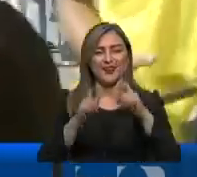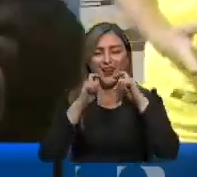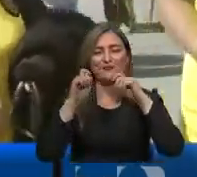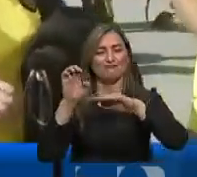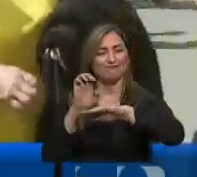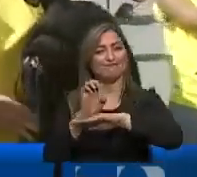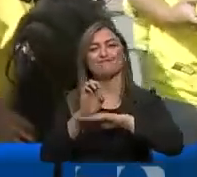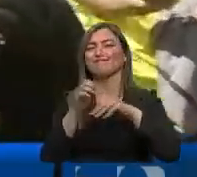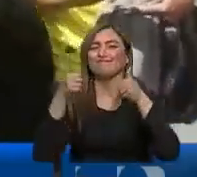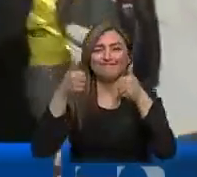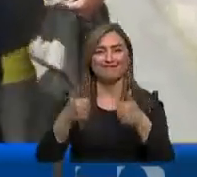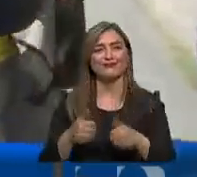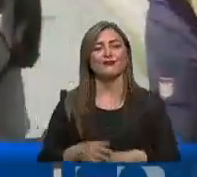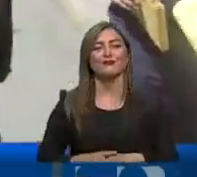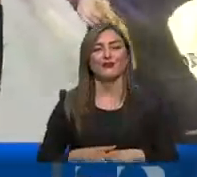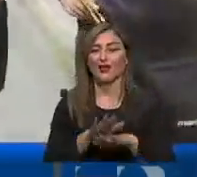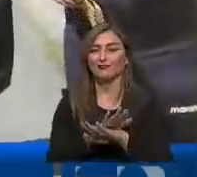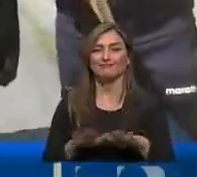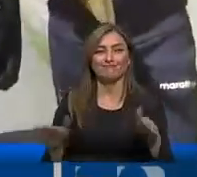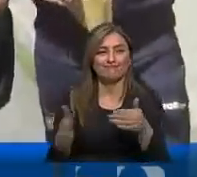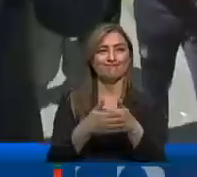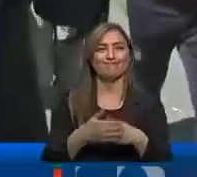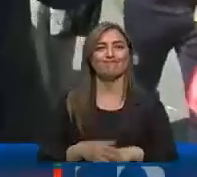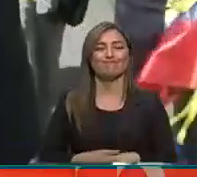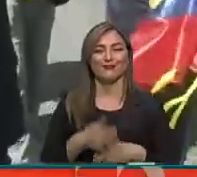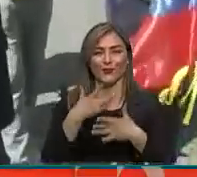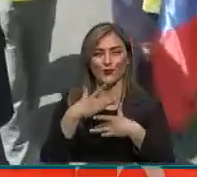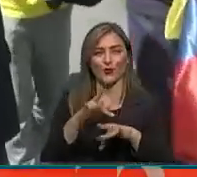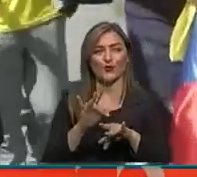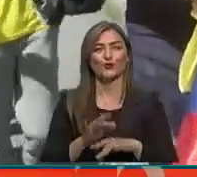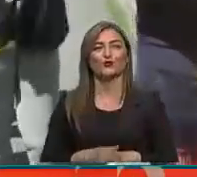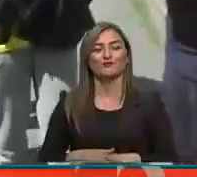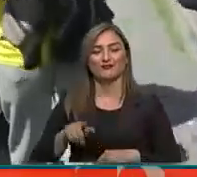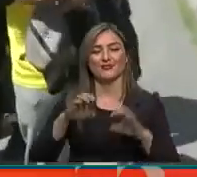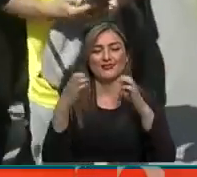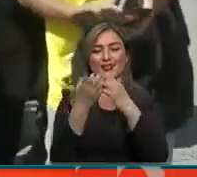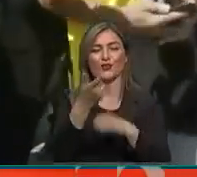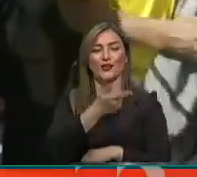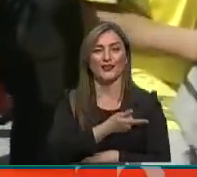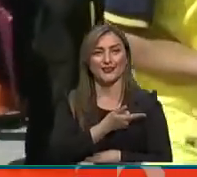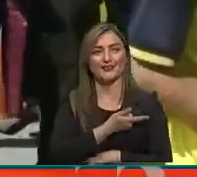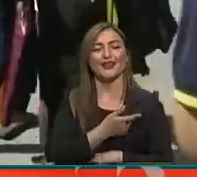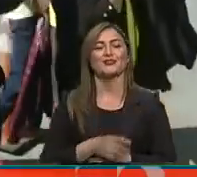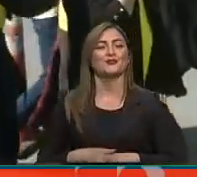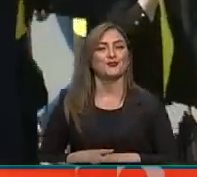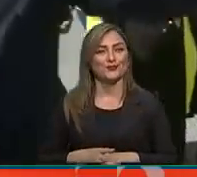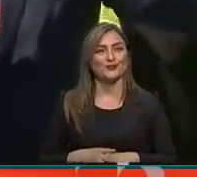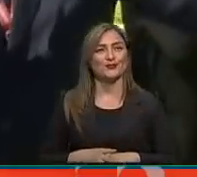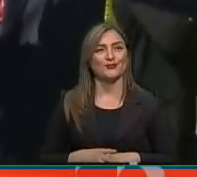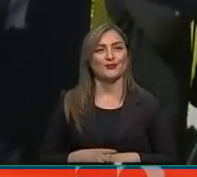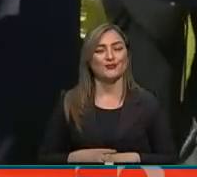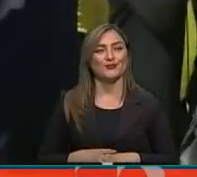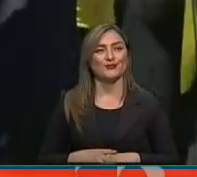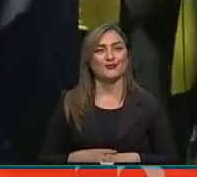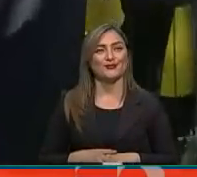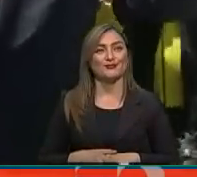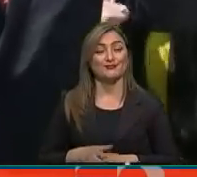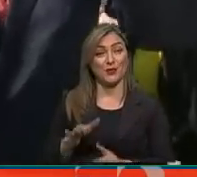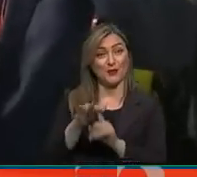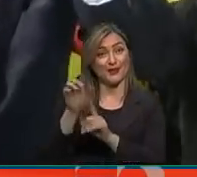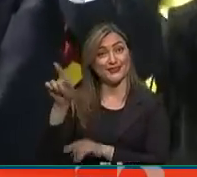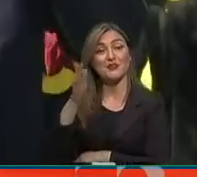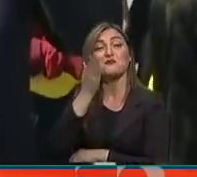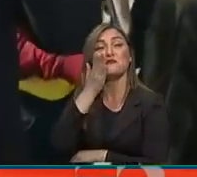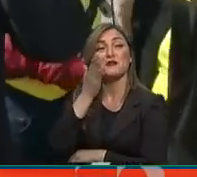Ecuador. Muy bien, y de esta forma estamos cerrando este informe con mucho gusto desde el estadio de Liga Deportiva Universitaria y con esa exclusiva,